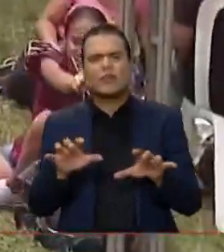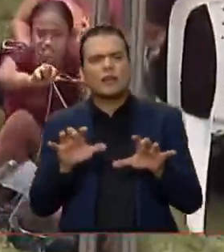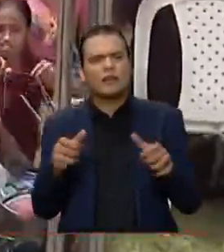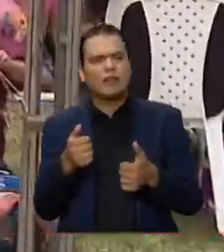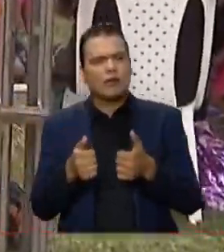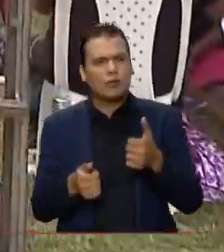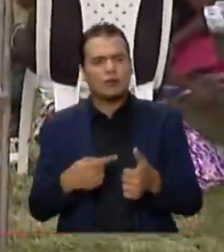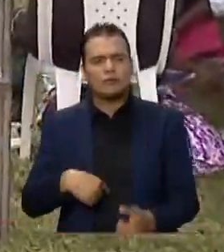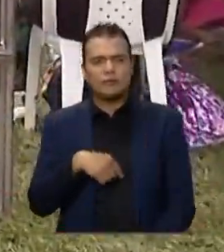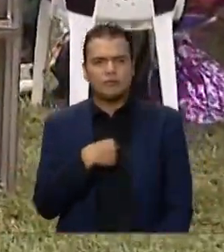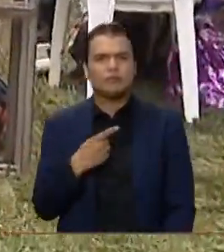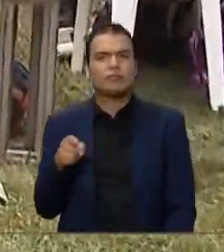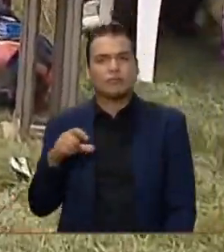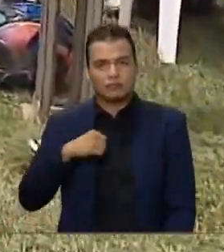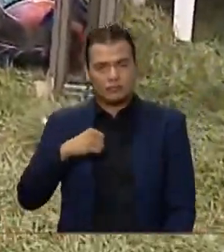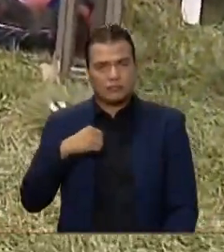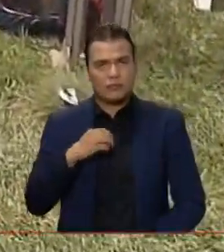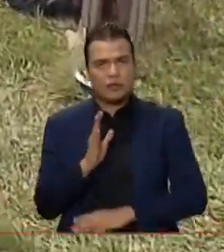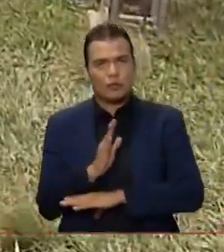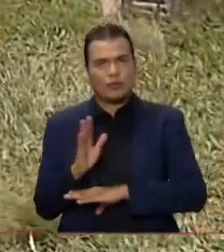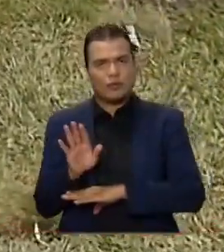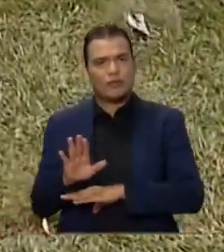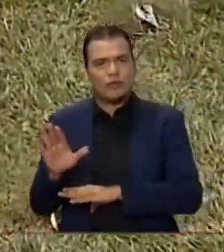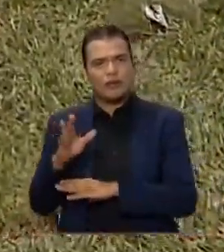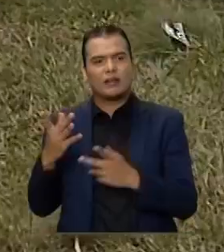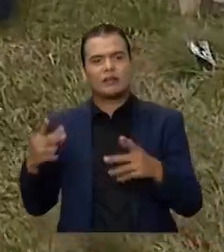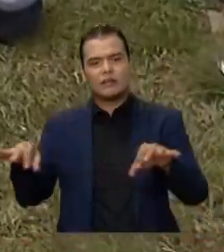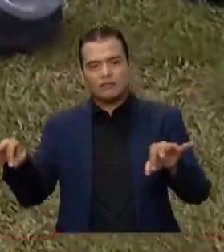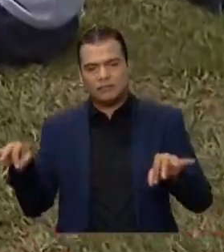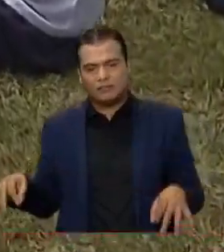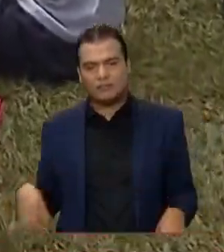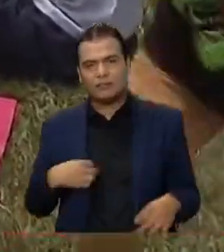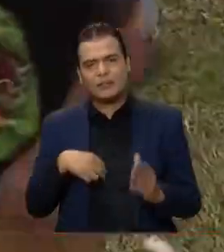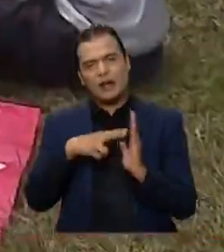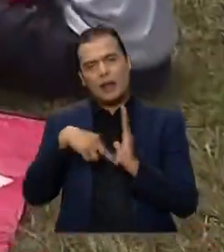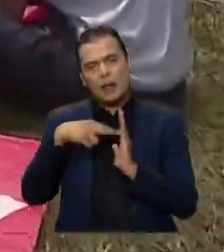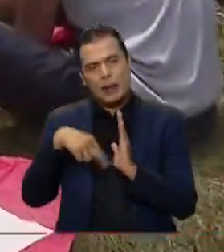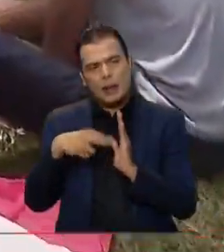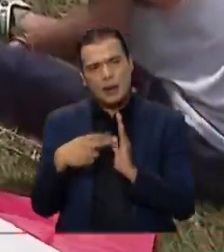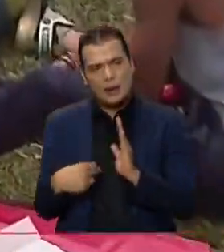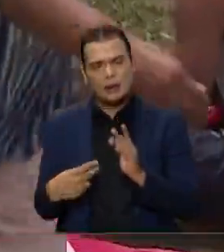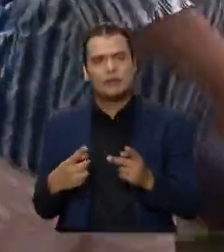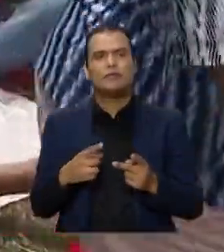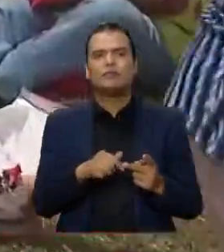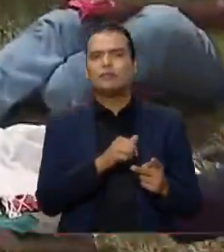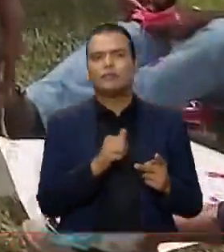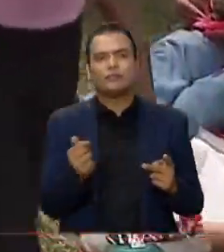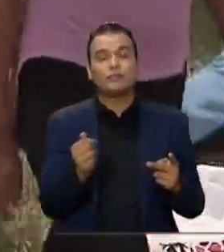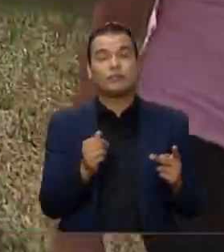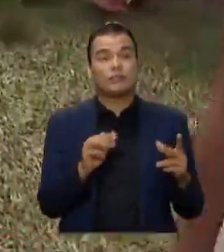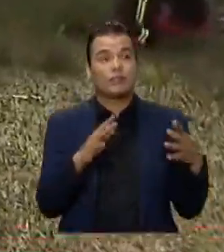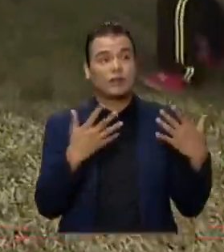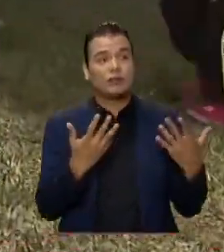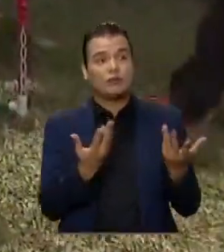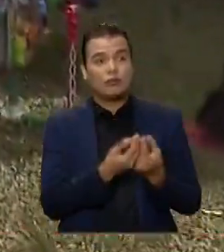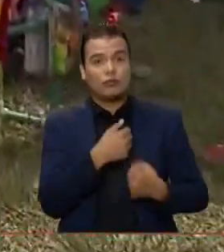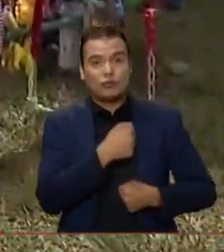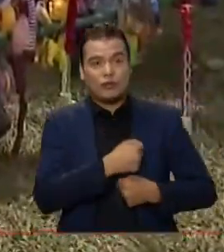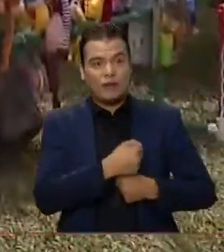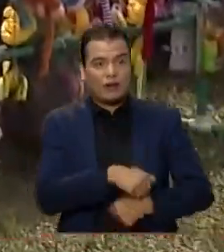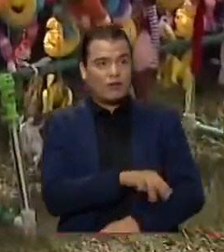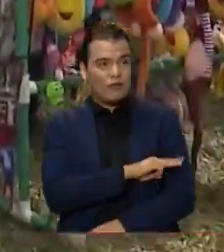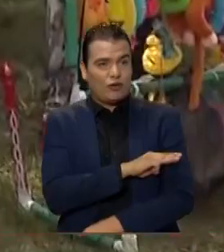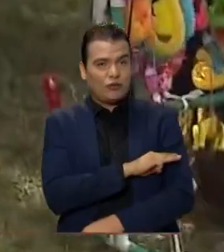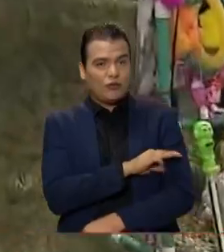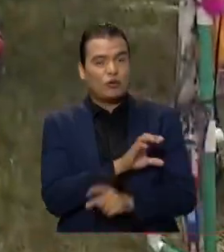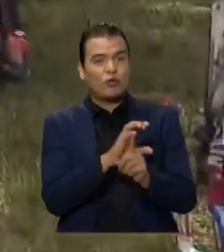institucional donde tenemos la Biblioteca Departamental con su pin literario. Tenemos igualmente la red más grande de monitores